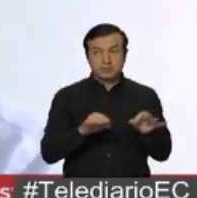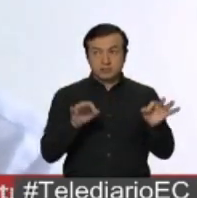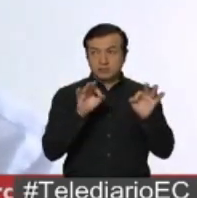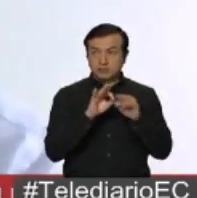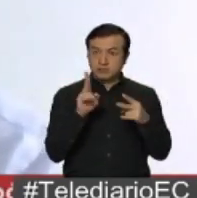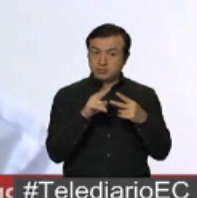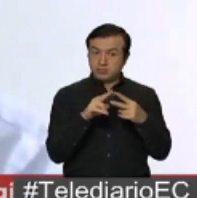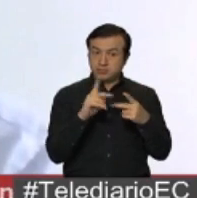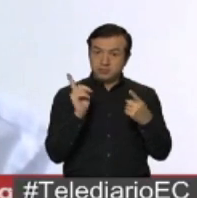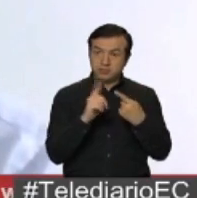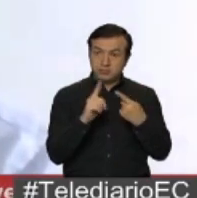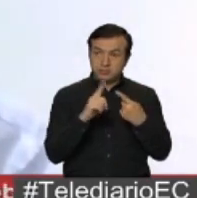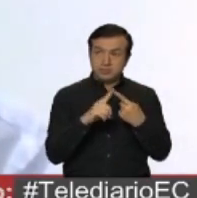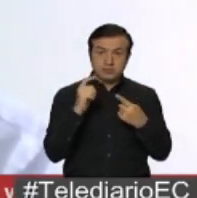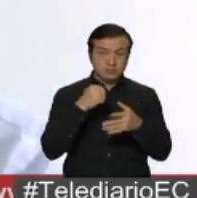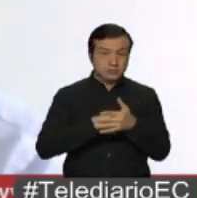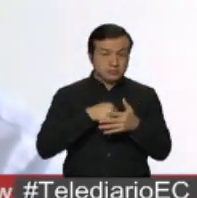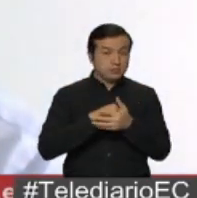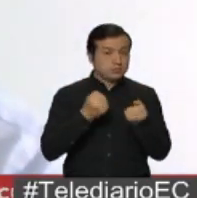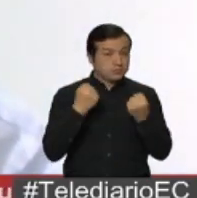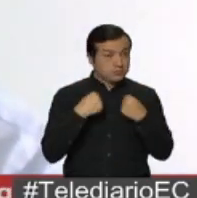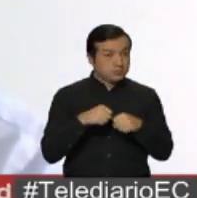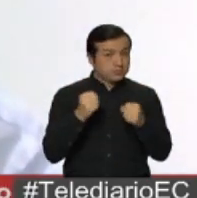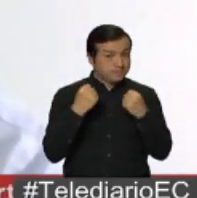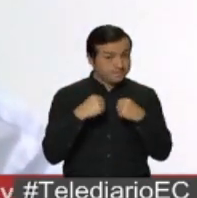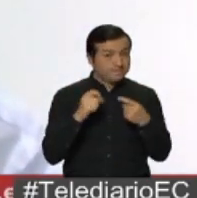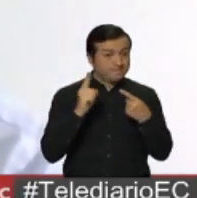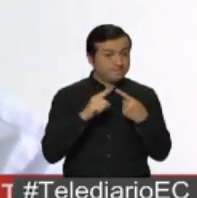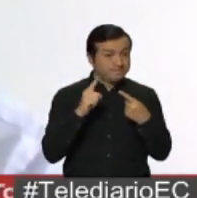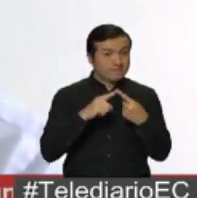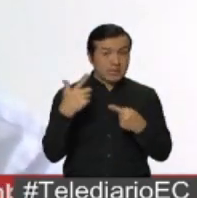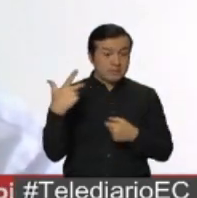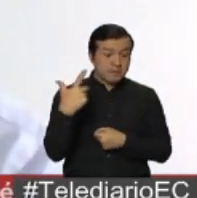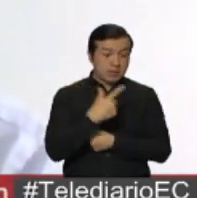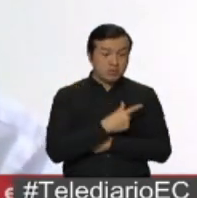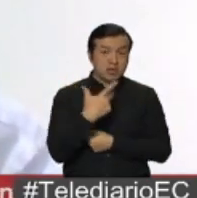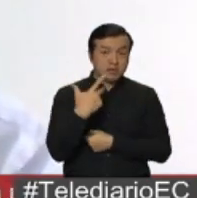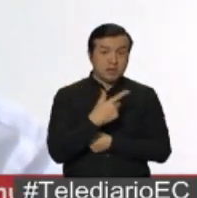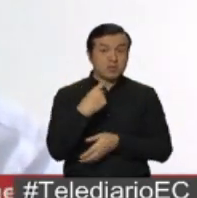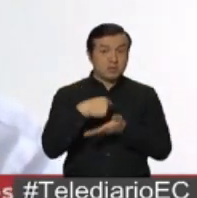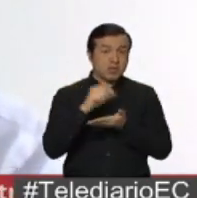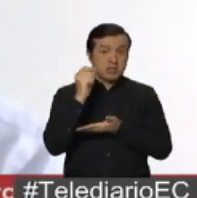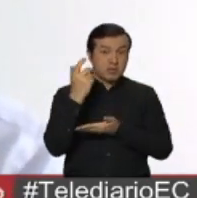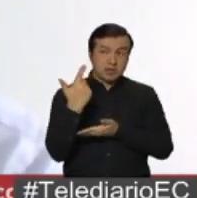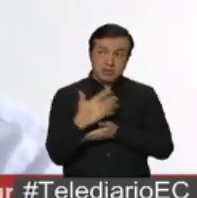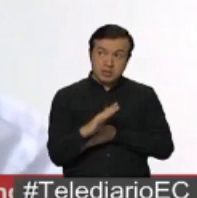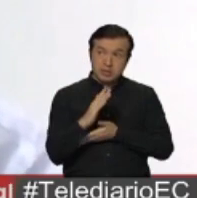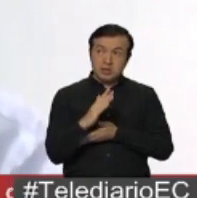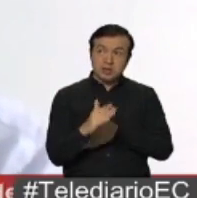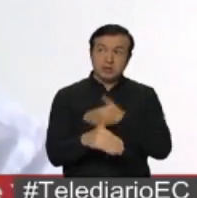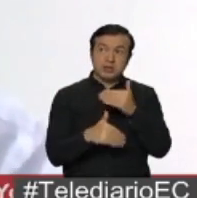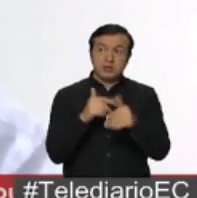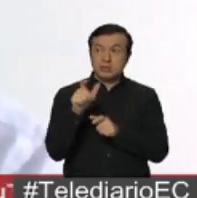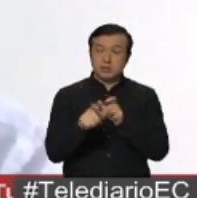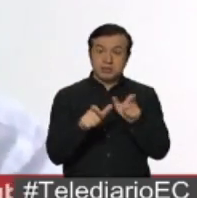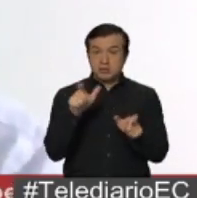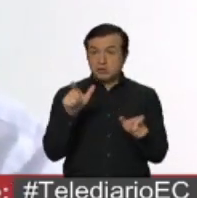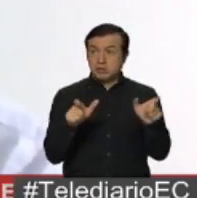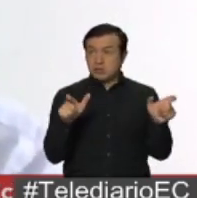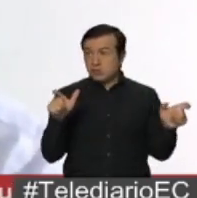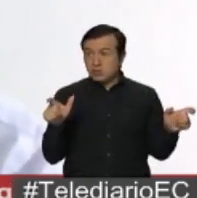primera que el reto es que quizá esta vacuna cuando ya esté muy avanzada no tendrá pacientes